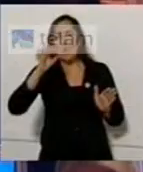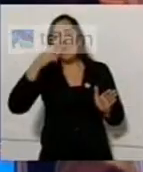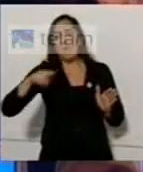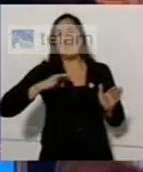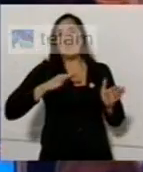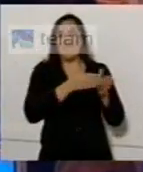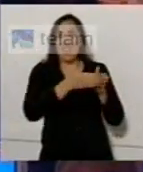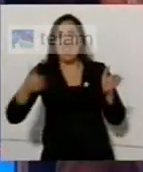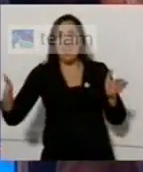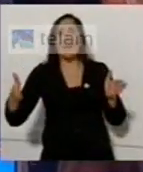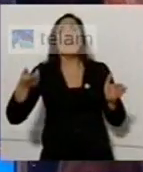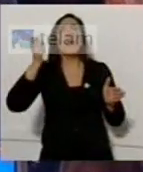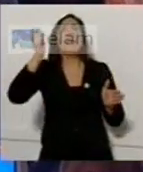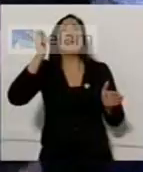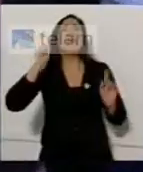el pueblo.